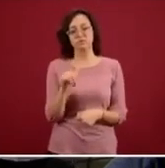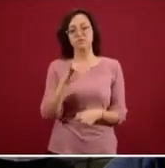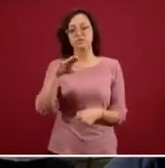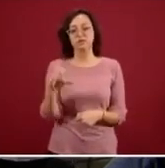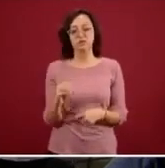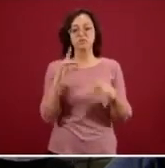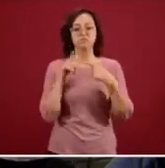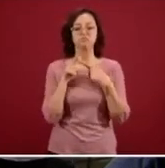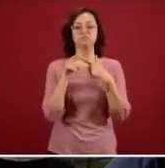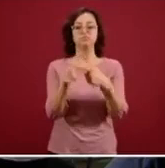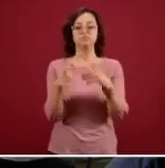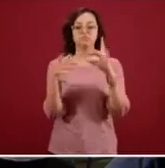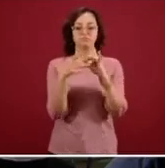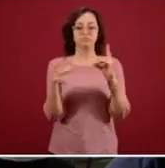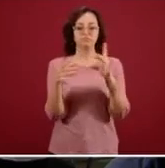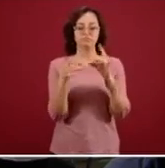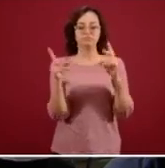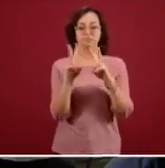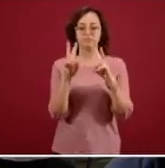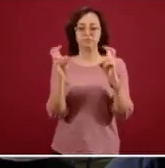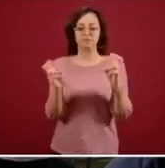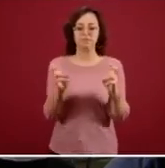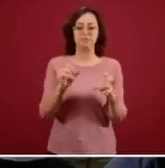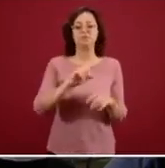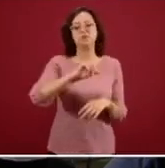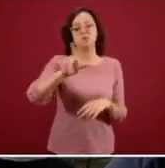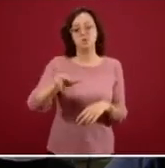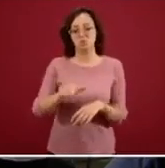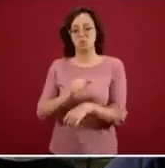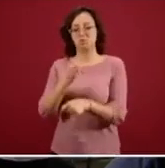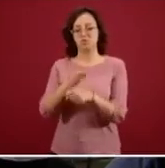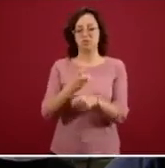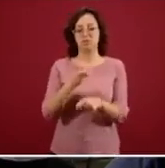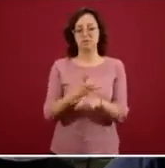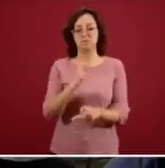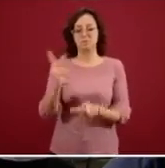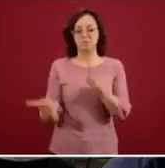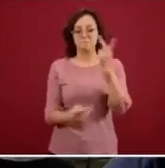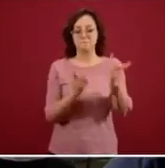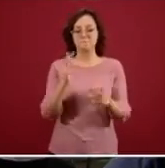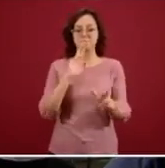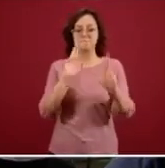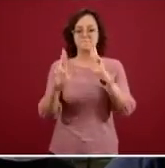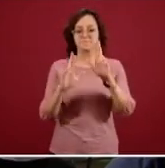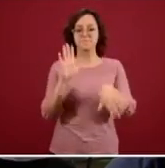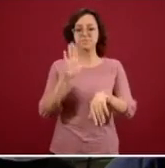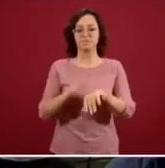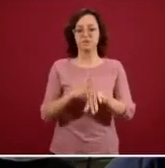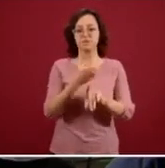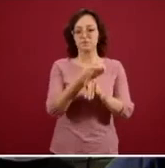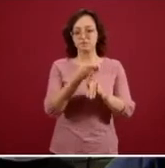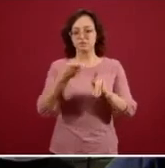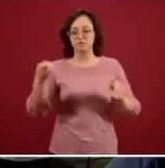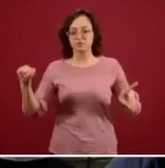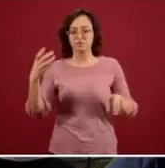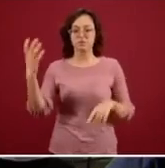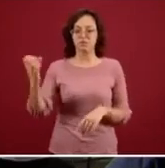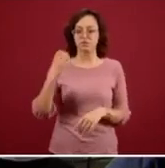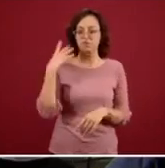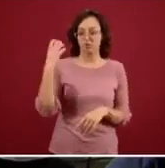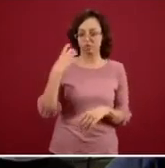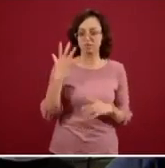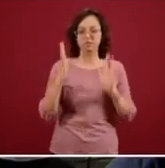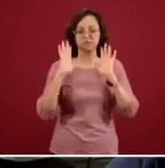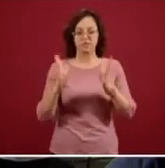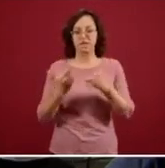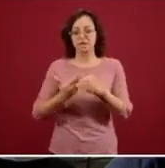platica de esto, y abrimos a preguntas y respuestas en una modalidad ya más organizada de la conferencia, según tengo entendido, ya